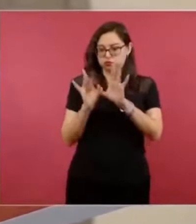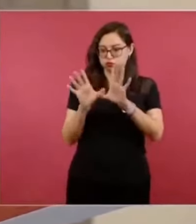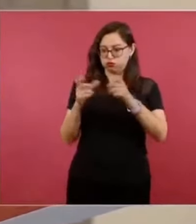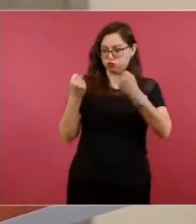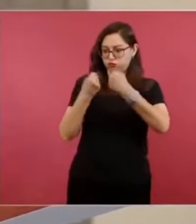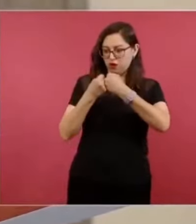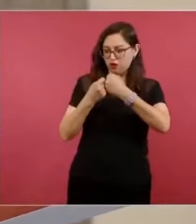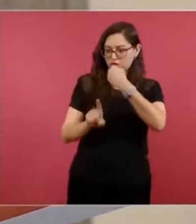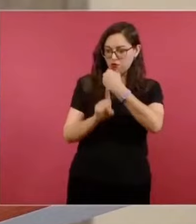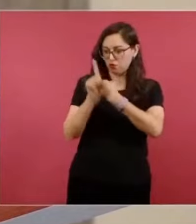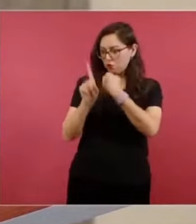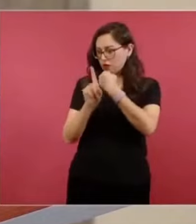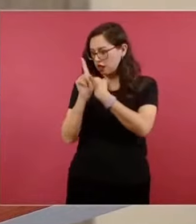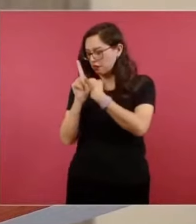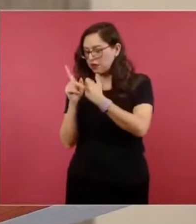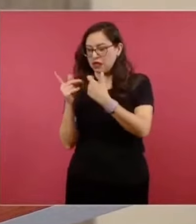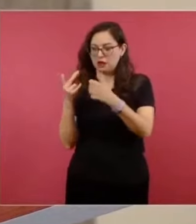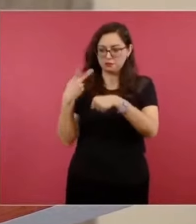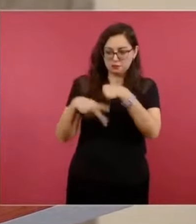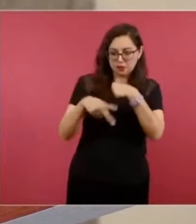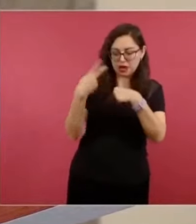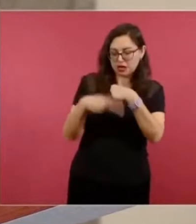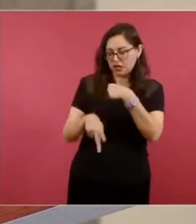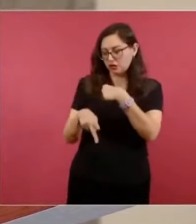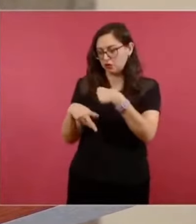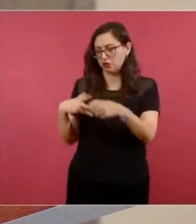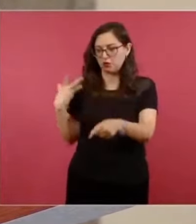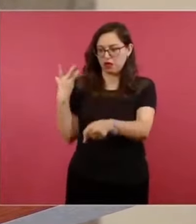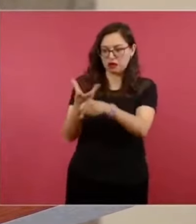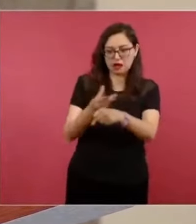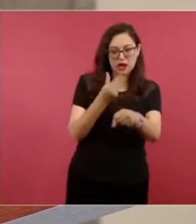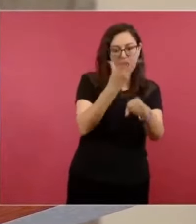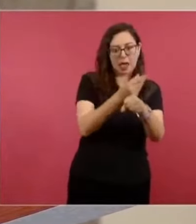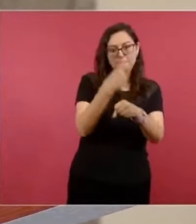fronterizos irregulares, protegiendo los derechos humanos.